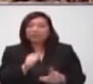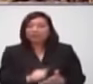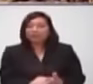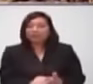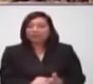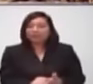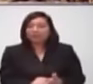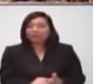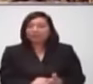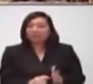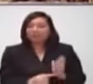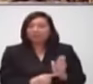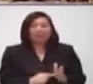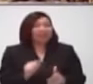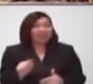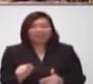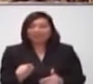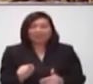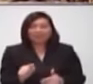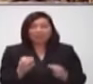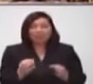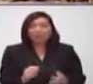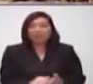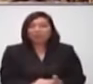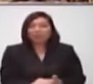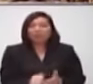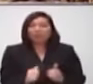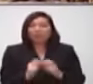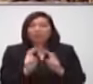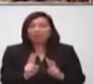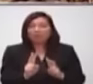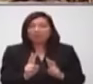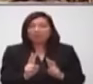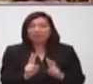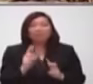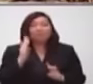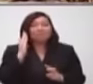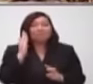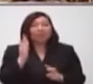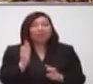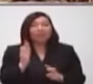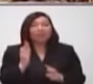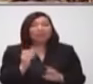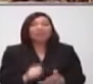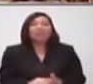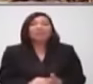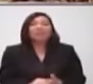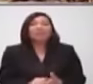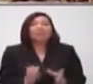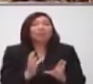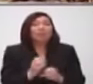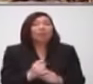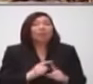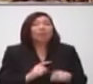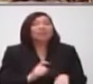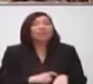Nuestra vocación no se demuestra solo allí, sino que justamente con una visión de futuro, y que lamentablemente se frustró en algún